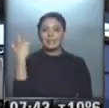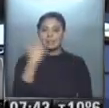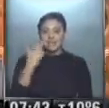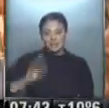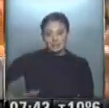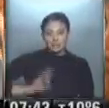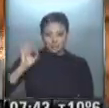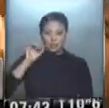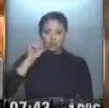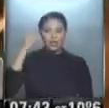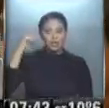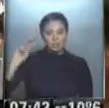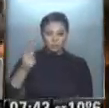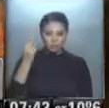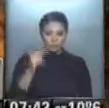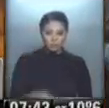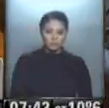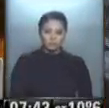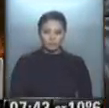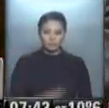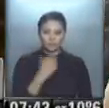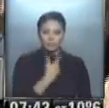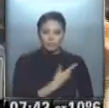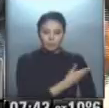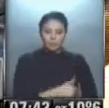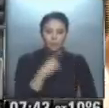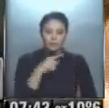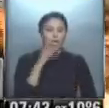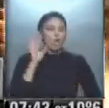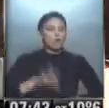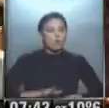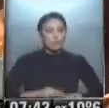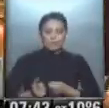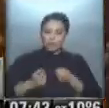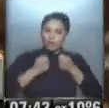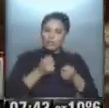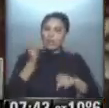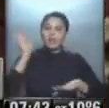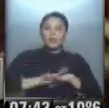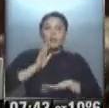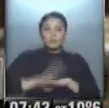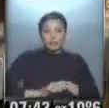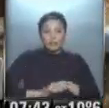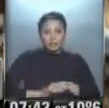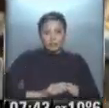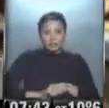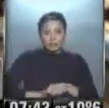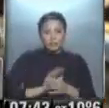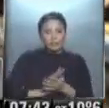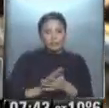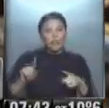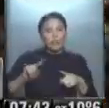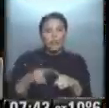tercer aniversario de su fallecimiento. El compromiso, el respaldo y la responsabilidad a políticas